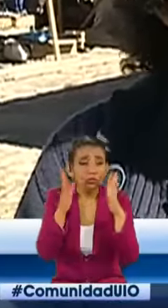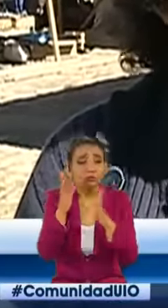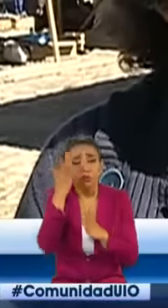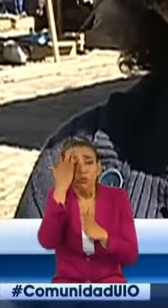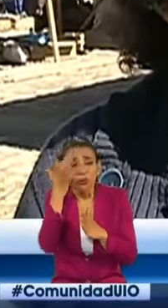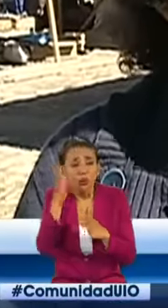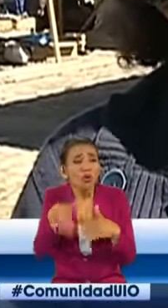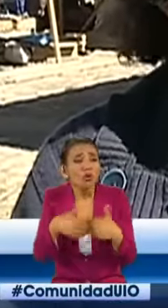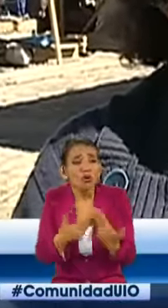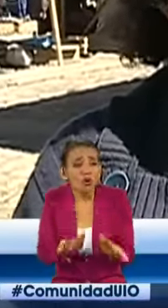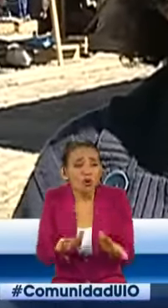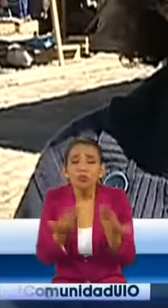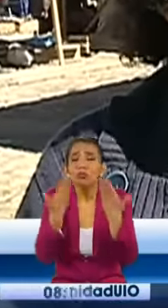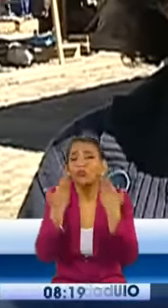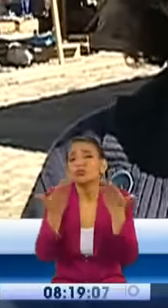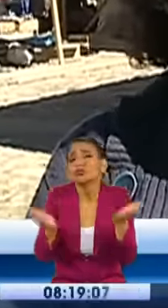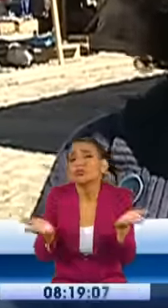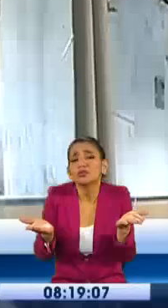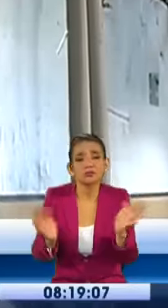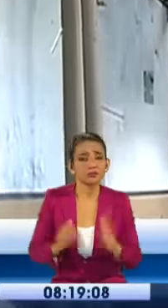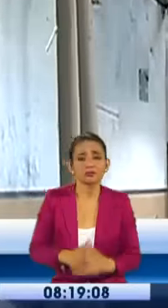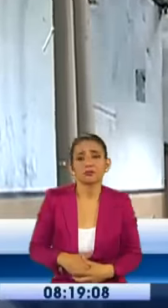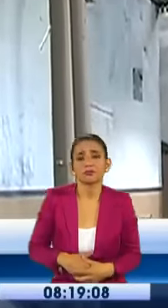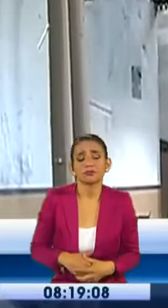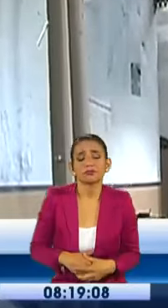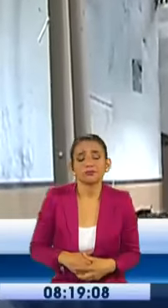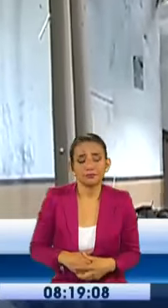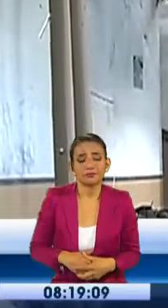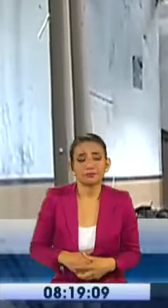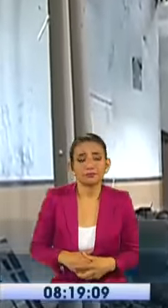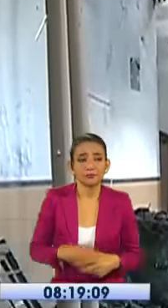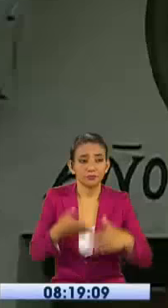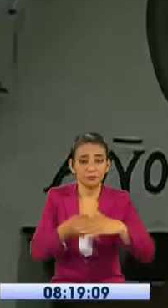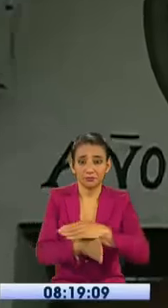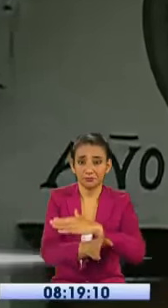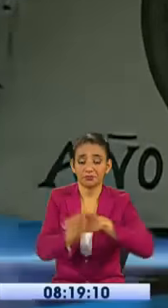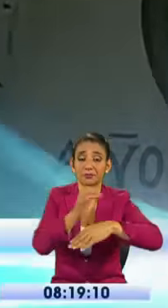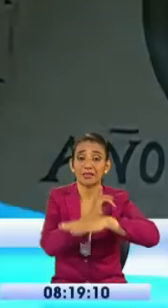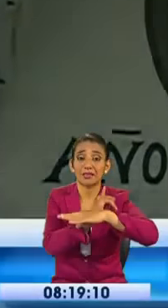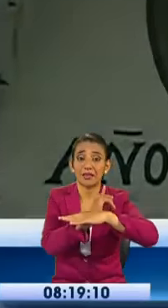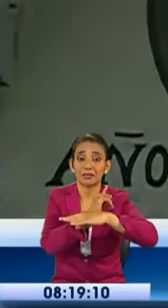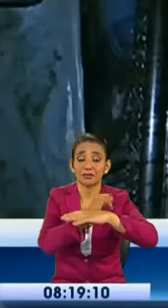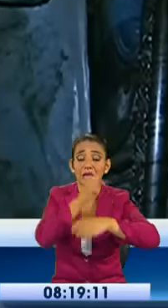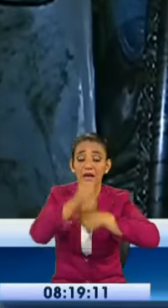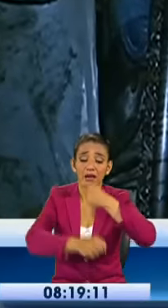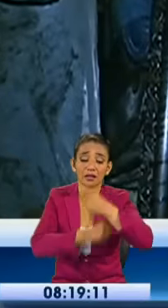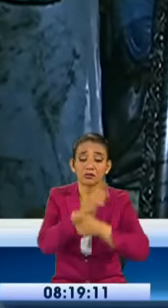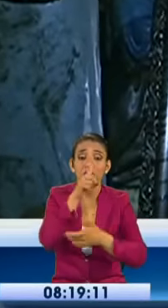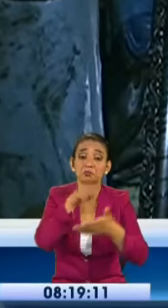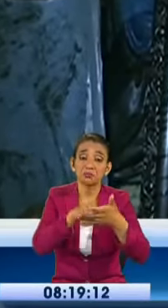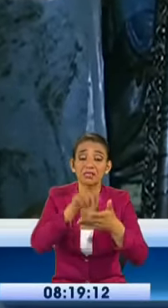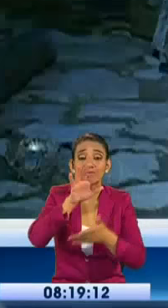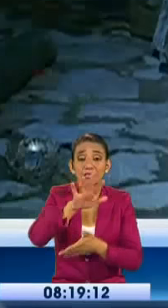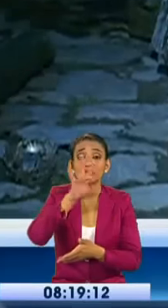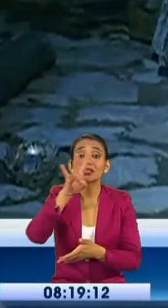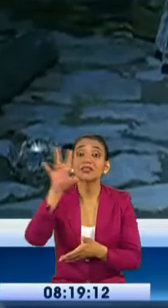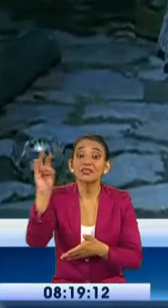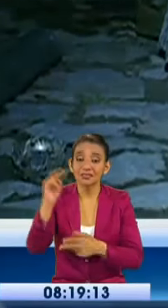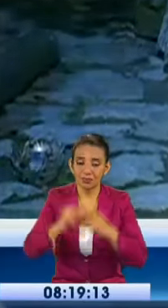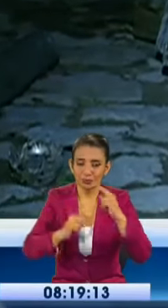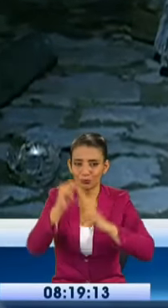el cómo, ni el cuándo sucedió esto. La capilla fue construida en 1577 y guarda celosamente